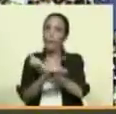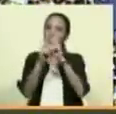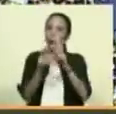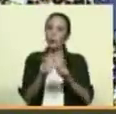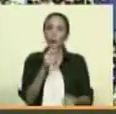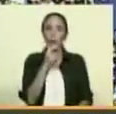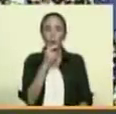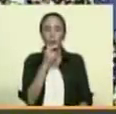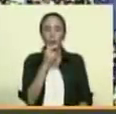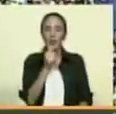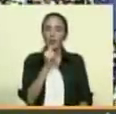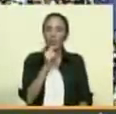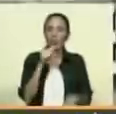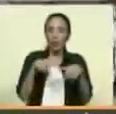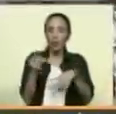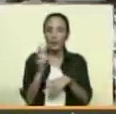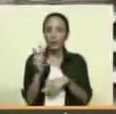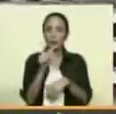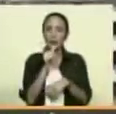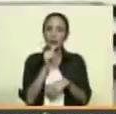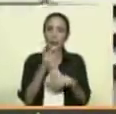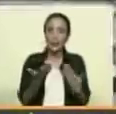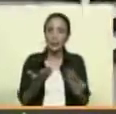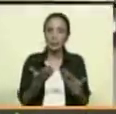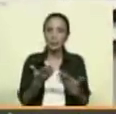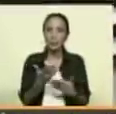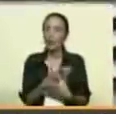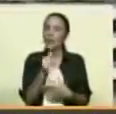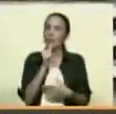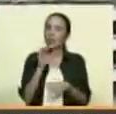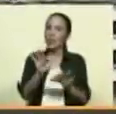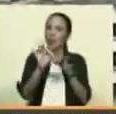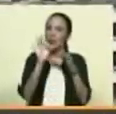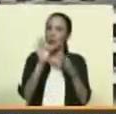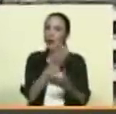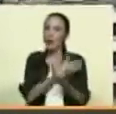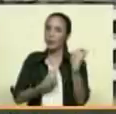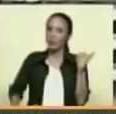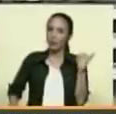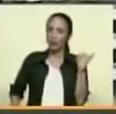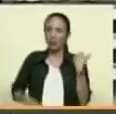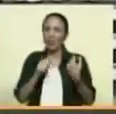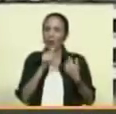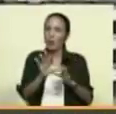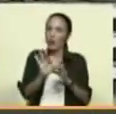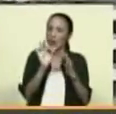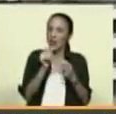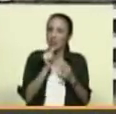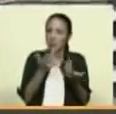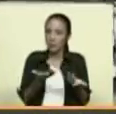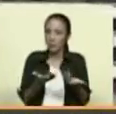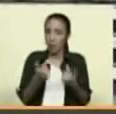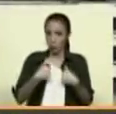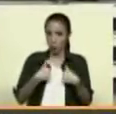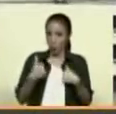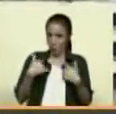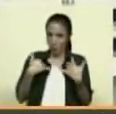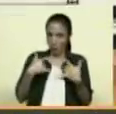¿quién en Venezuela, quién elige el presidente de la República?